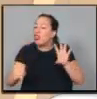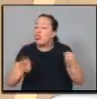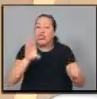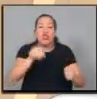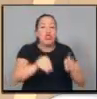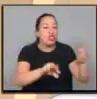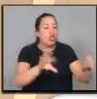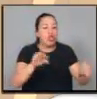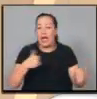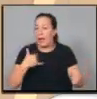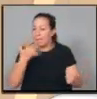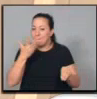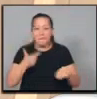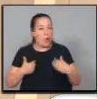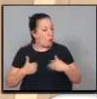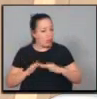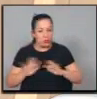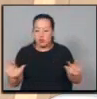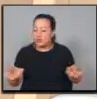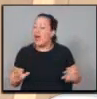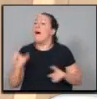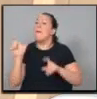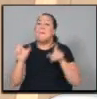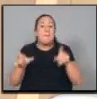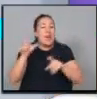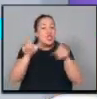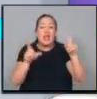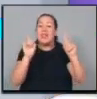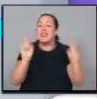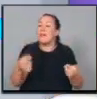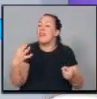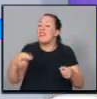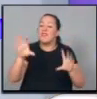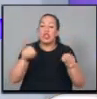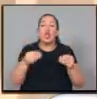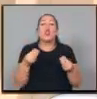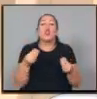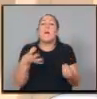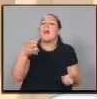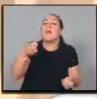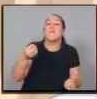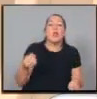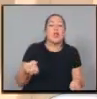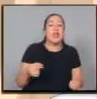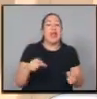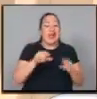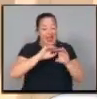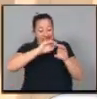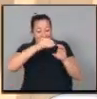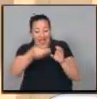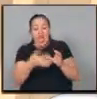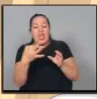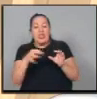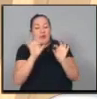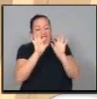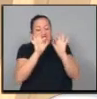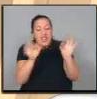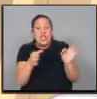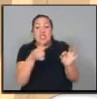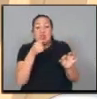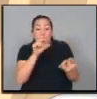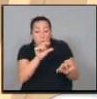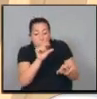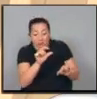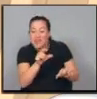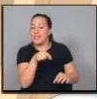toquetón y la gente tiene que estar tocando. Entonces, ¿cómo tiene que estar el limón? ¿Qué? Entonces. La cáscara tiene que ser bien finita. Si la cáscara es bien finita,